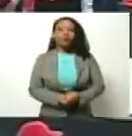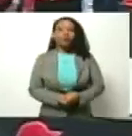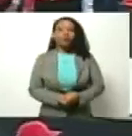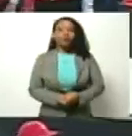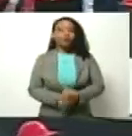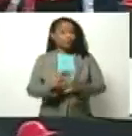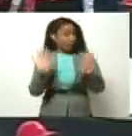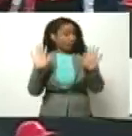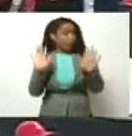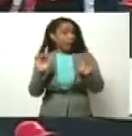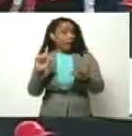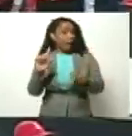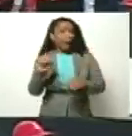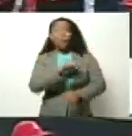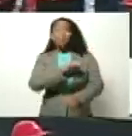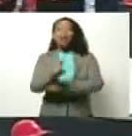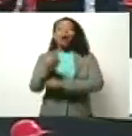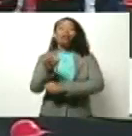a mandeseño